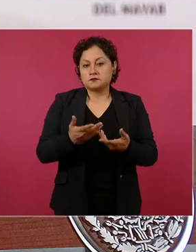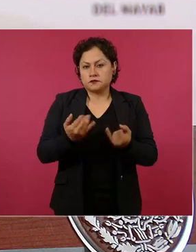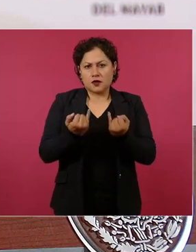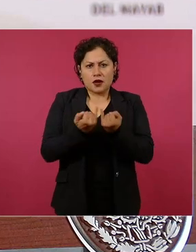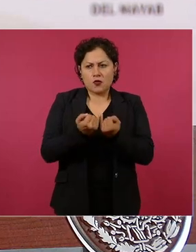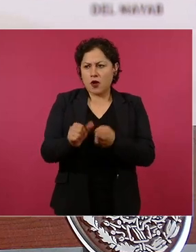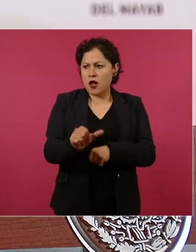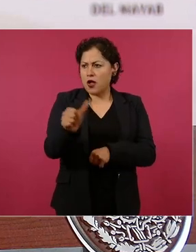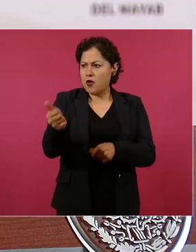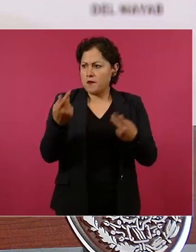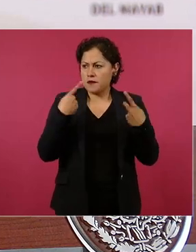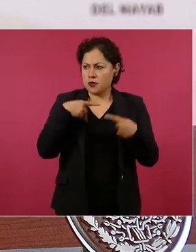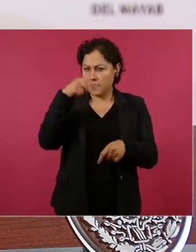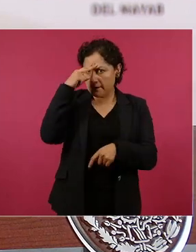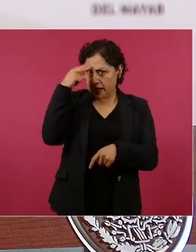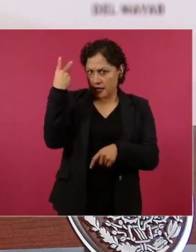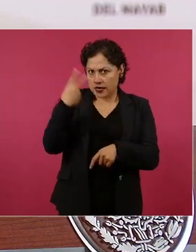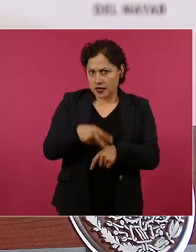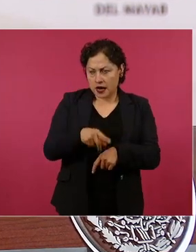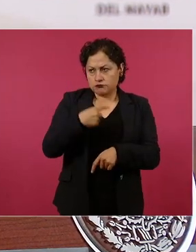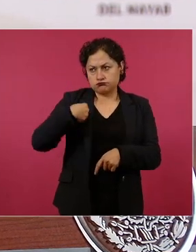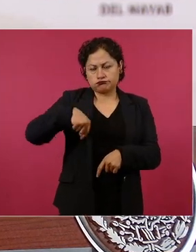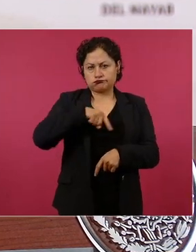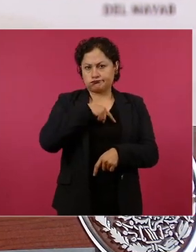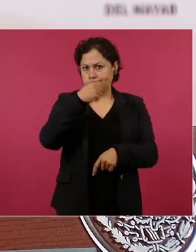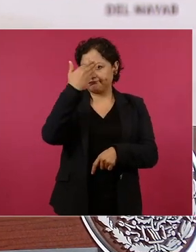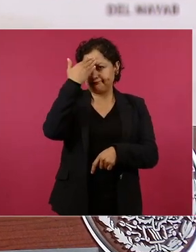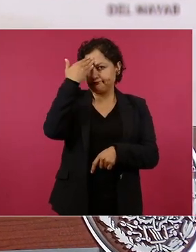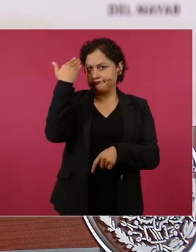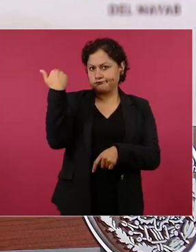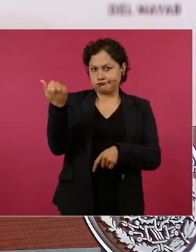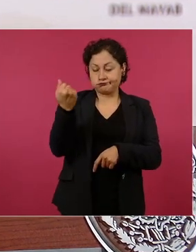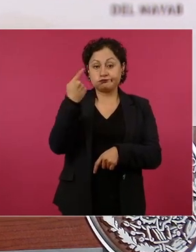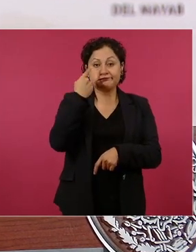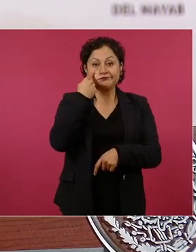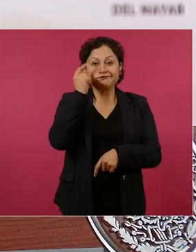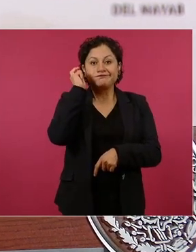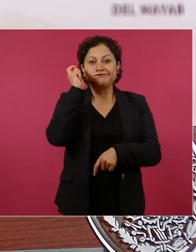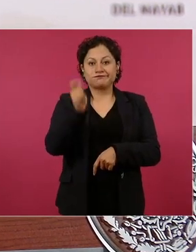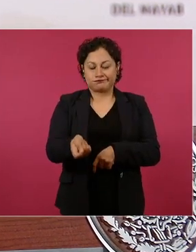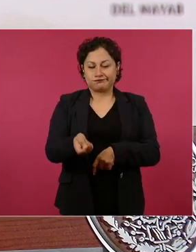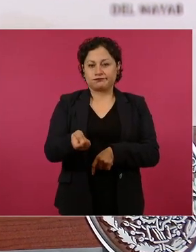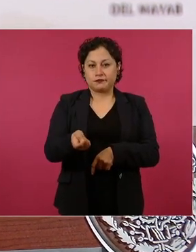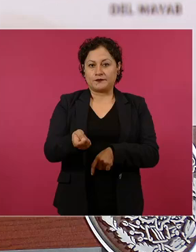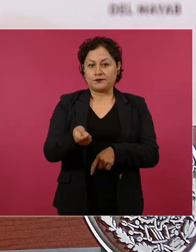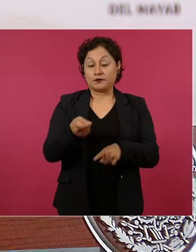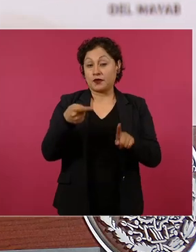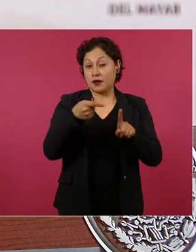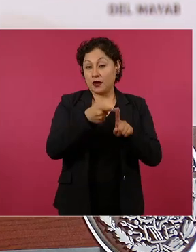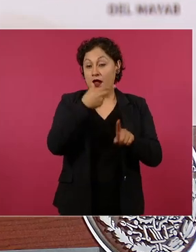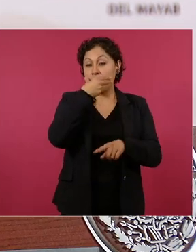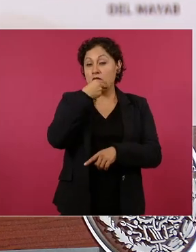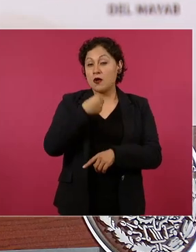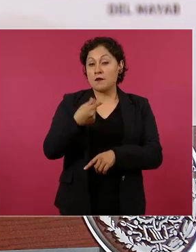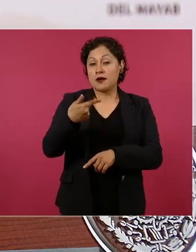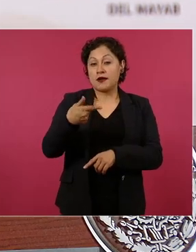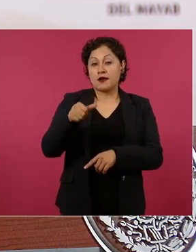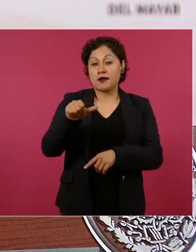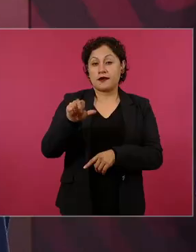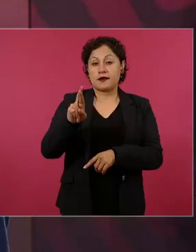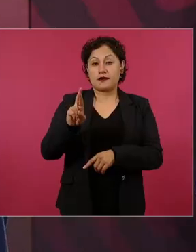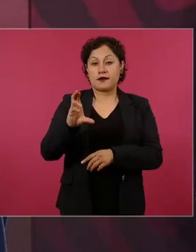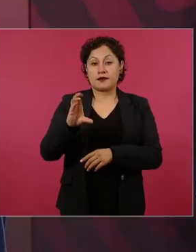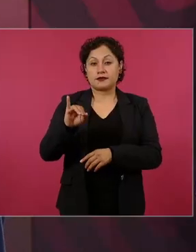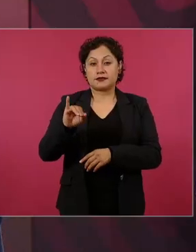mexicanos, de que García Luna había iniciado